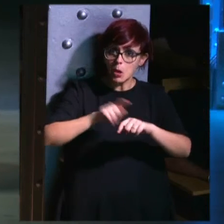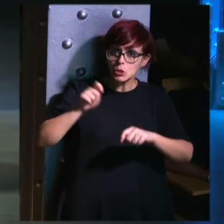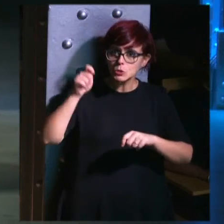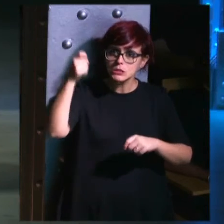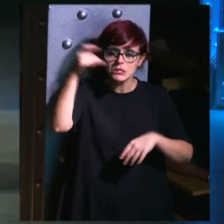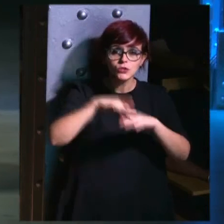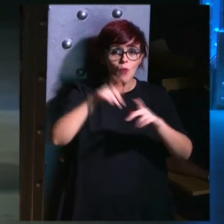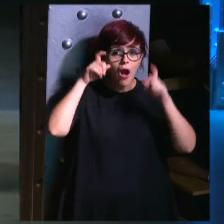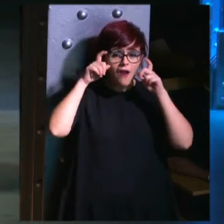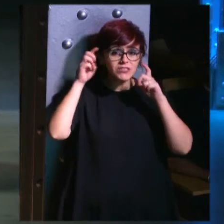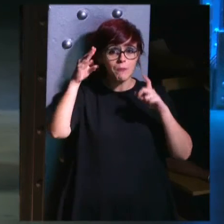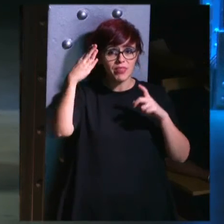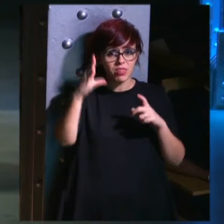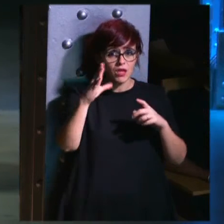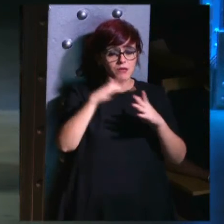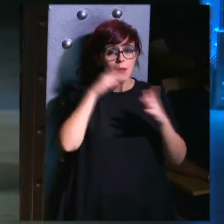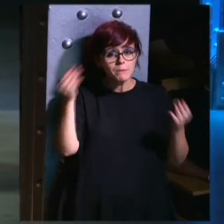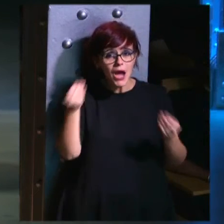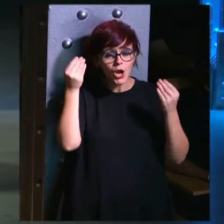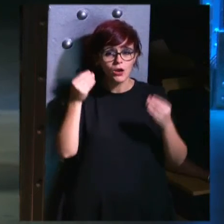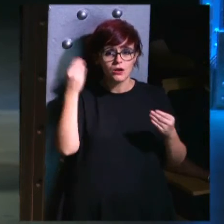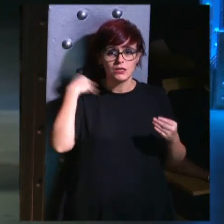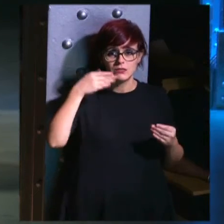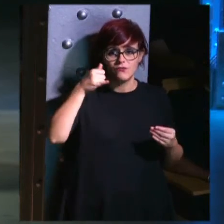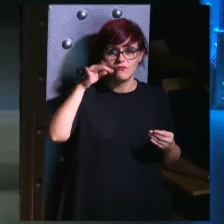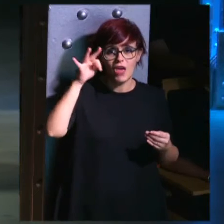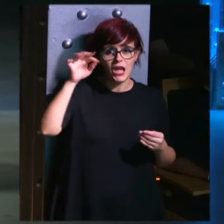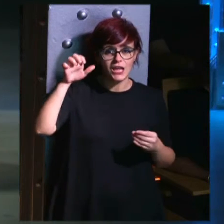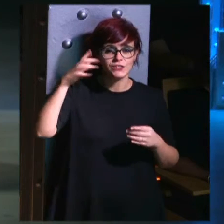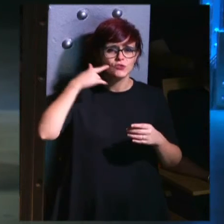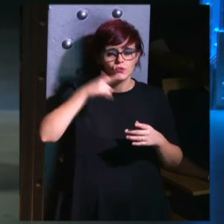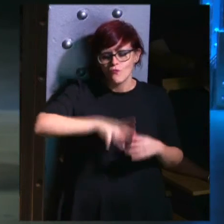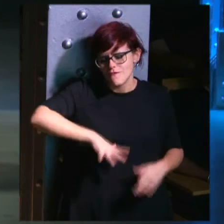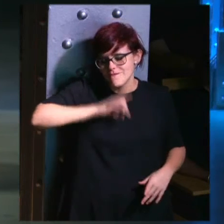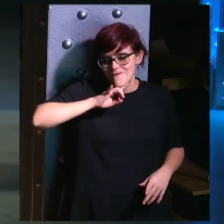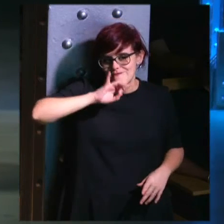las otras gafas de PC que vayan mejorando, las Vive son una pasada de gafas, o sea, y realmente